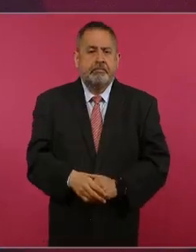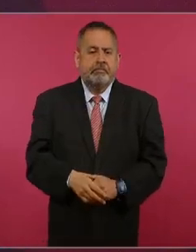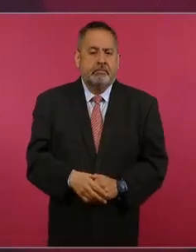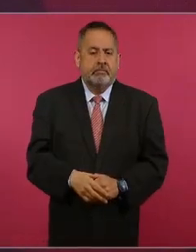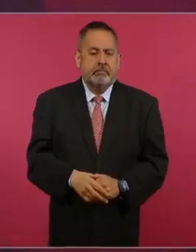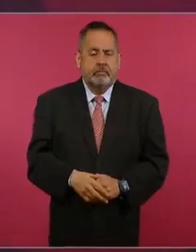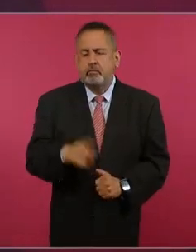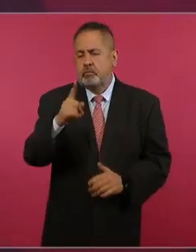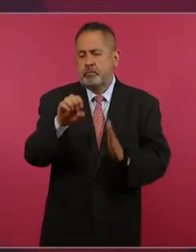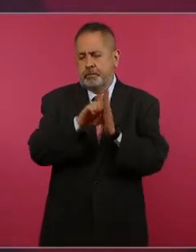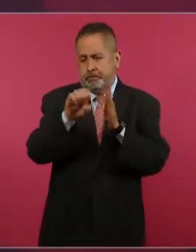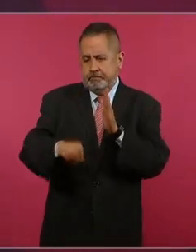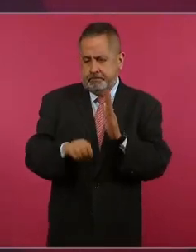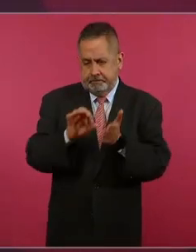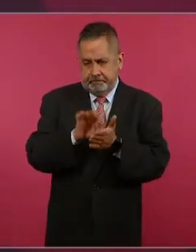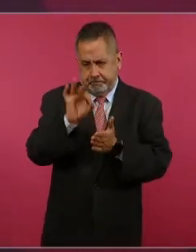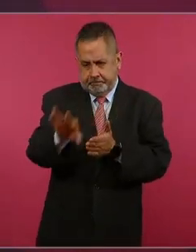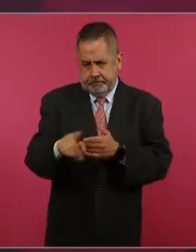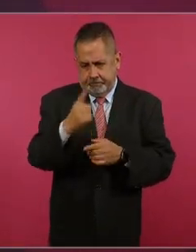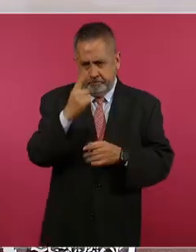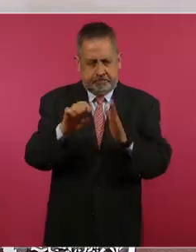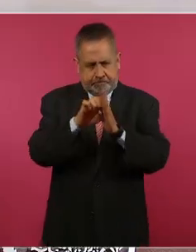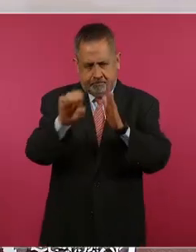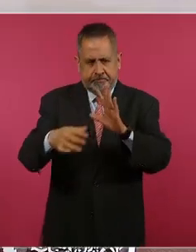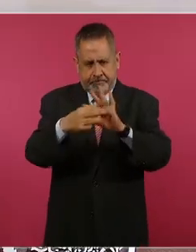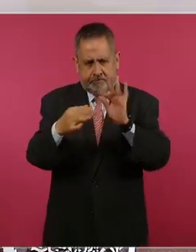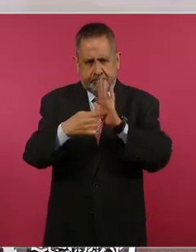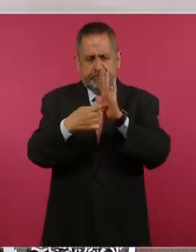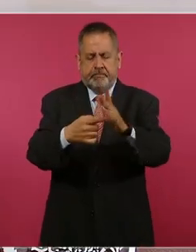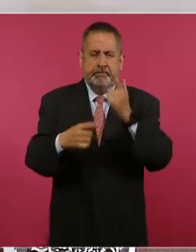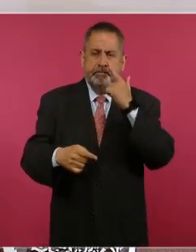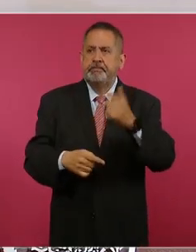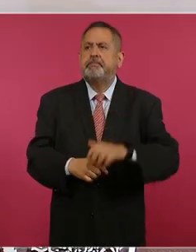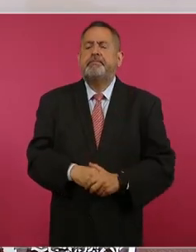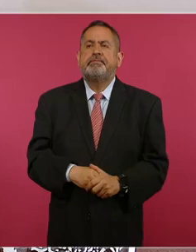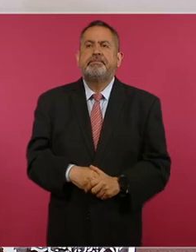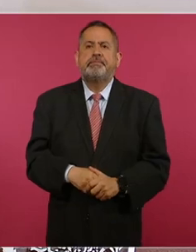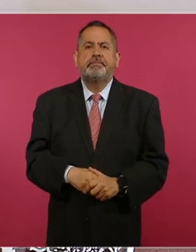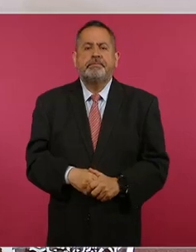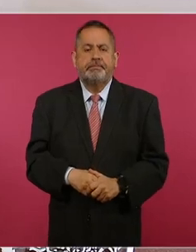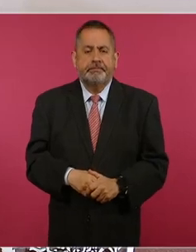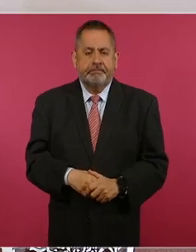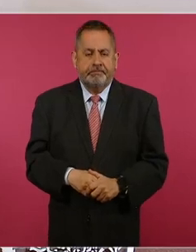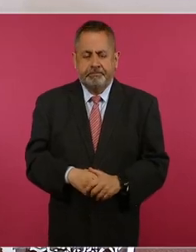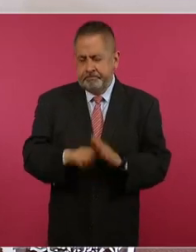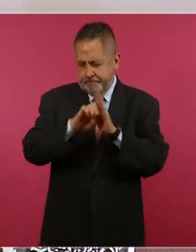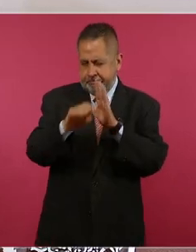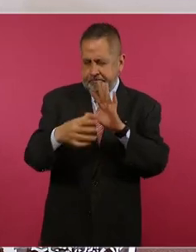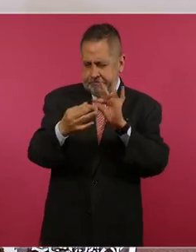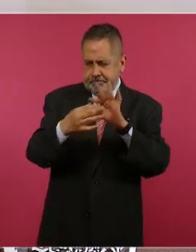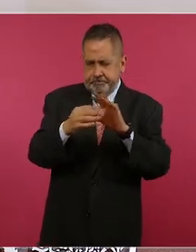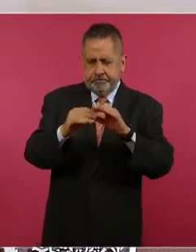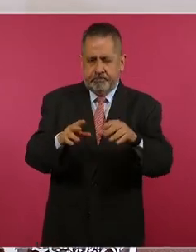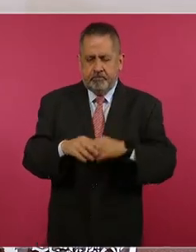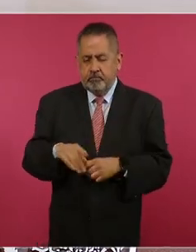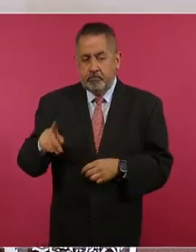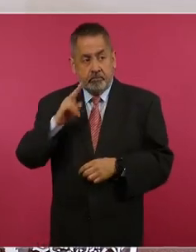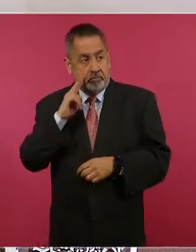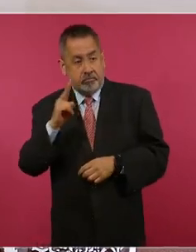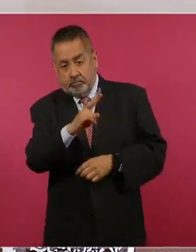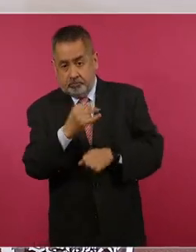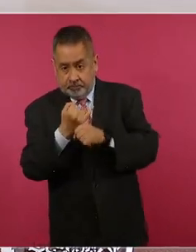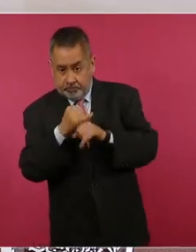Solo les voy a poner un dato, digo, un ejemplo. Les voy a dar un dato. Si ustedes ven ese